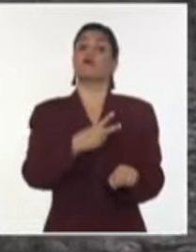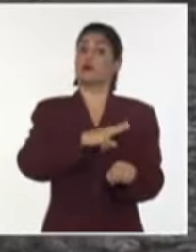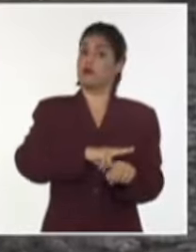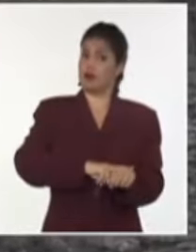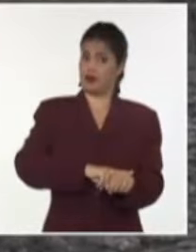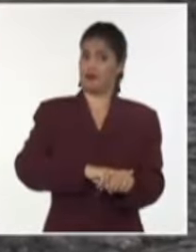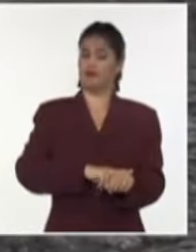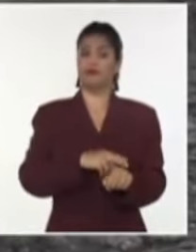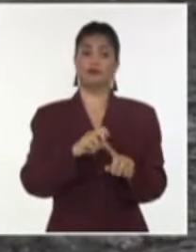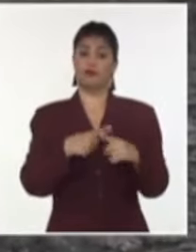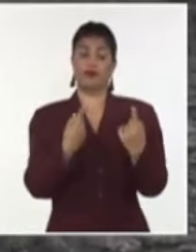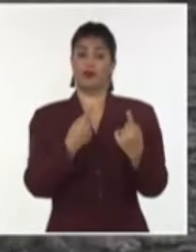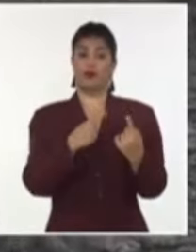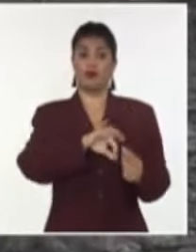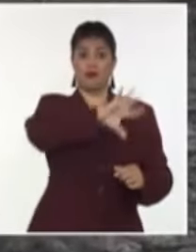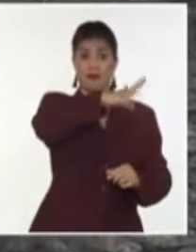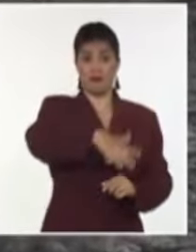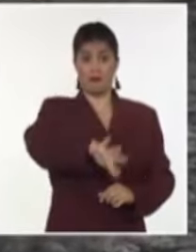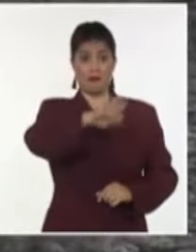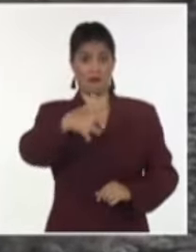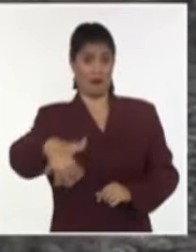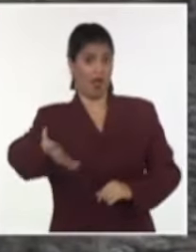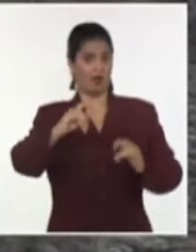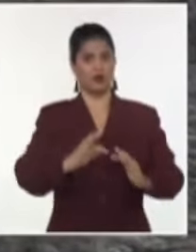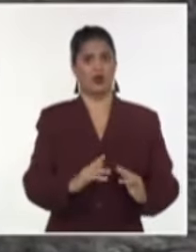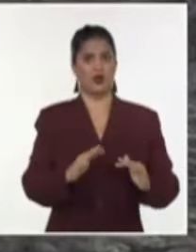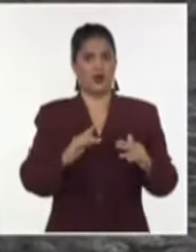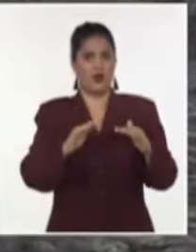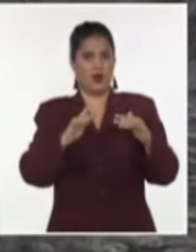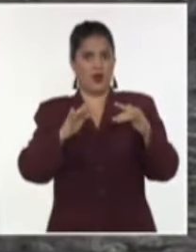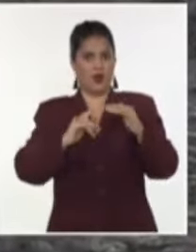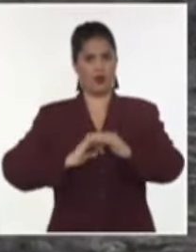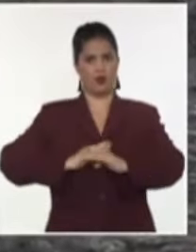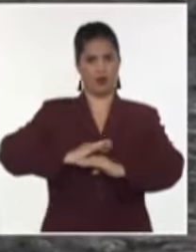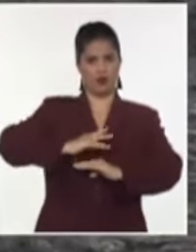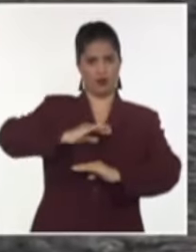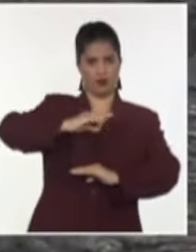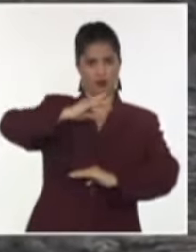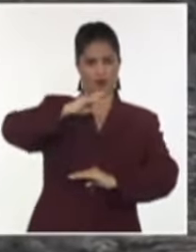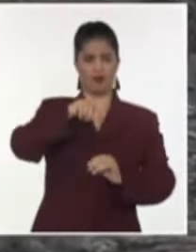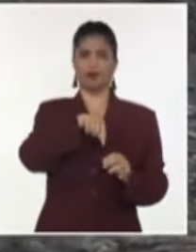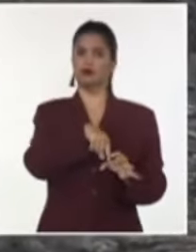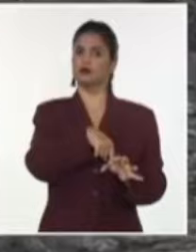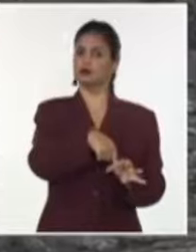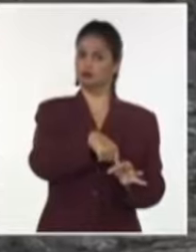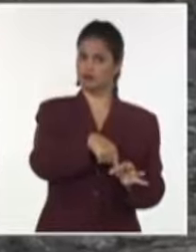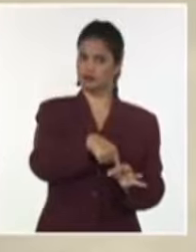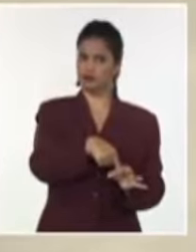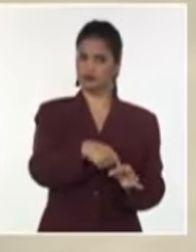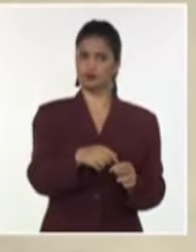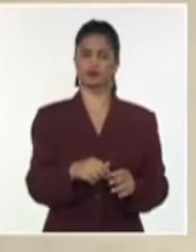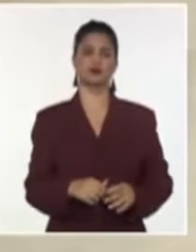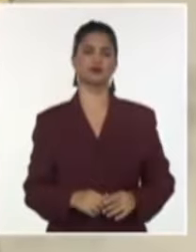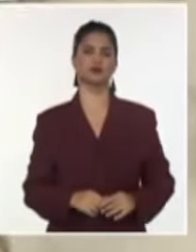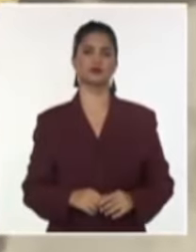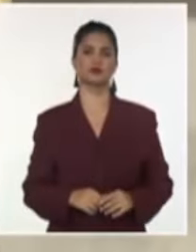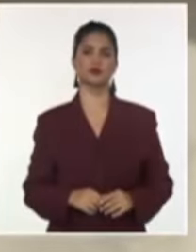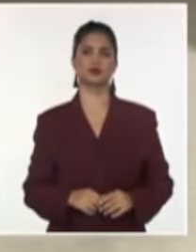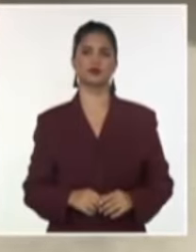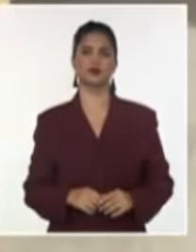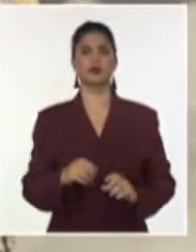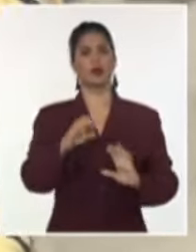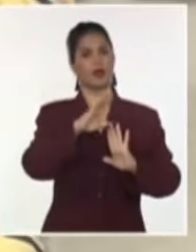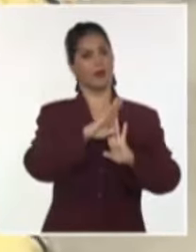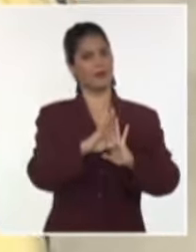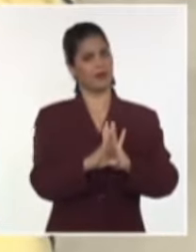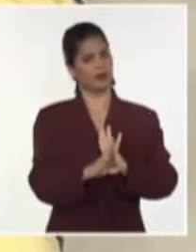las penetraciones del mar, muy frecuentes a este lado de la isla. Y bueno, se han adoptado también